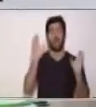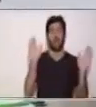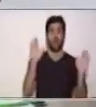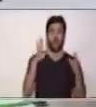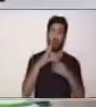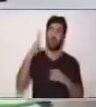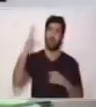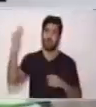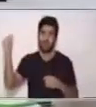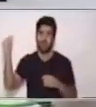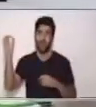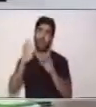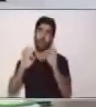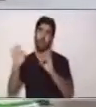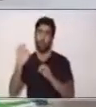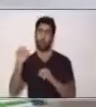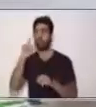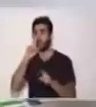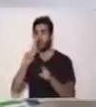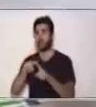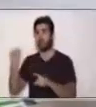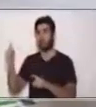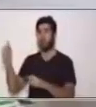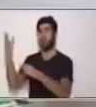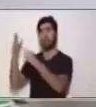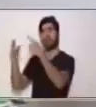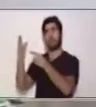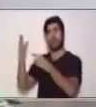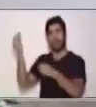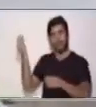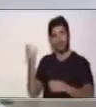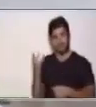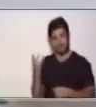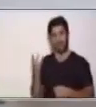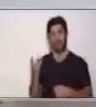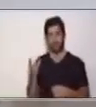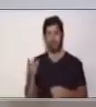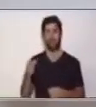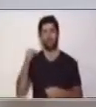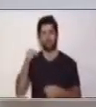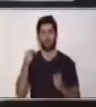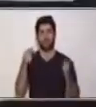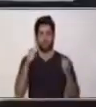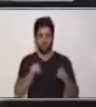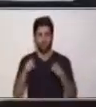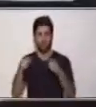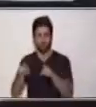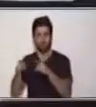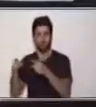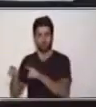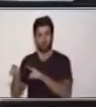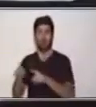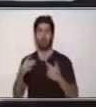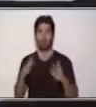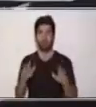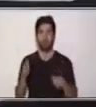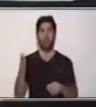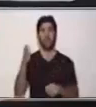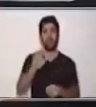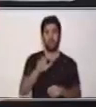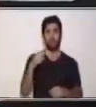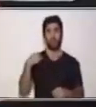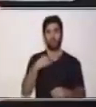van, otros vienen. Entonces, esa es la acción que se está aquí realizando. Luego